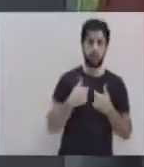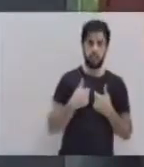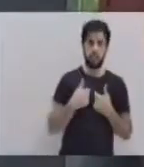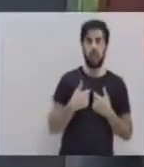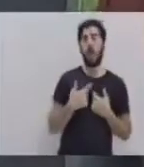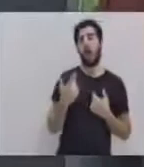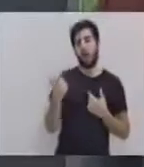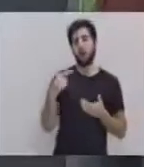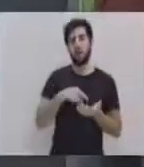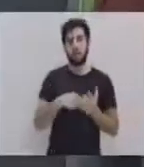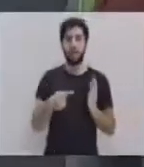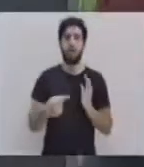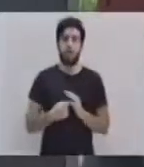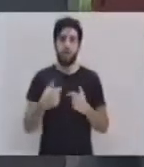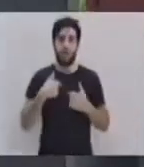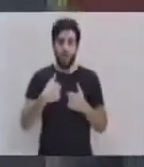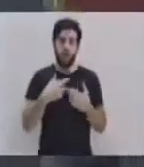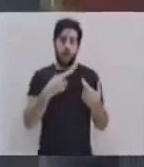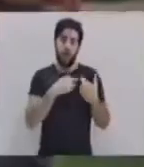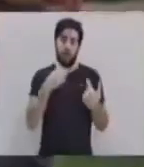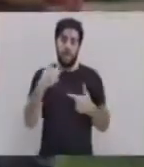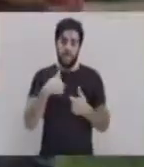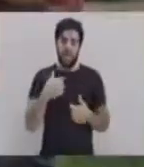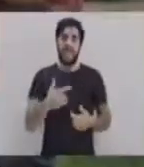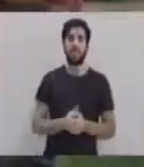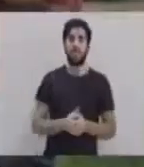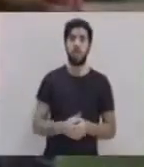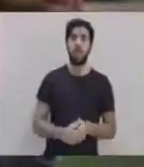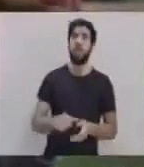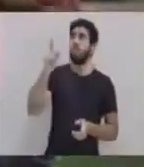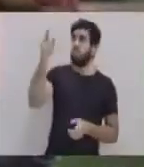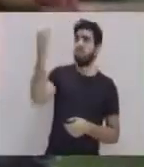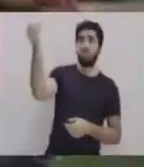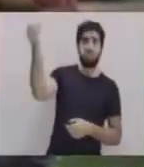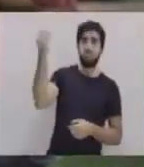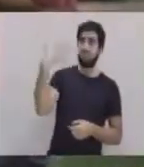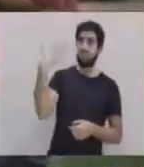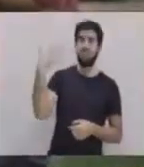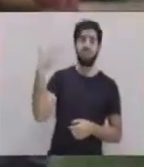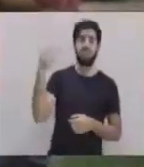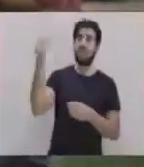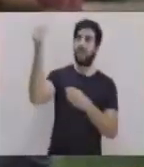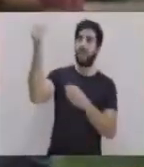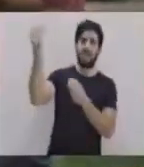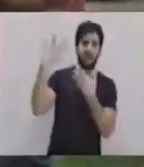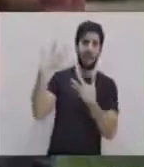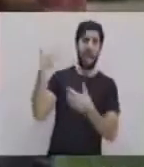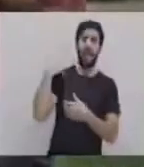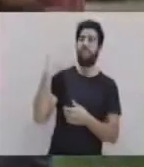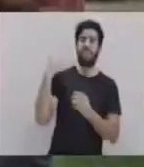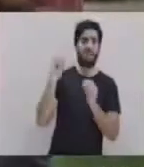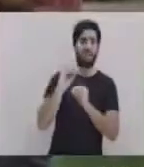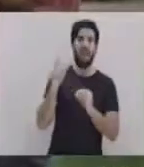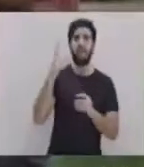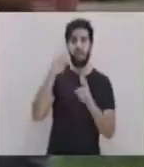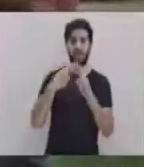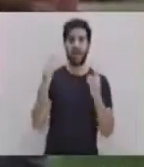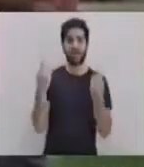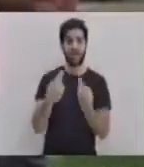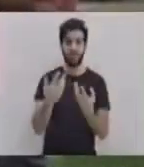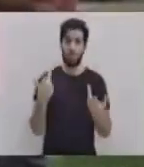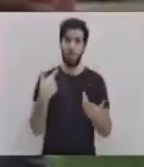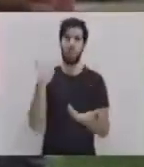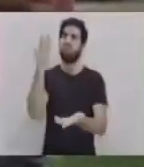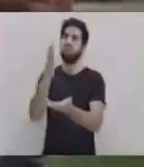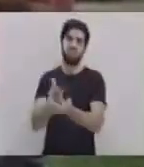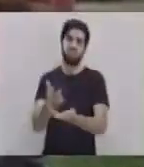por las emociones que está dando a entender y es específico y habla de las acciones de su impacto y las consecuencias que también va a traer esto,